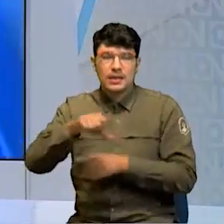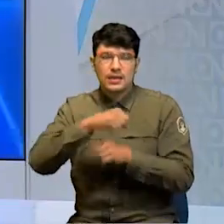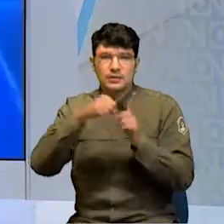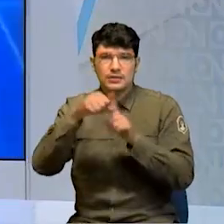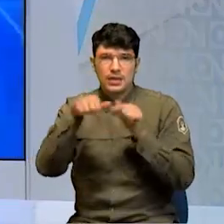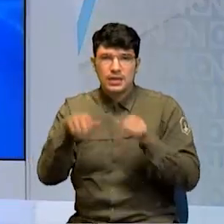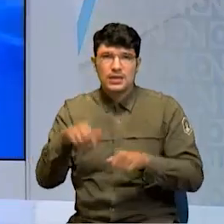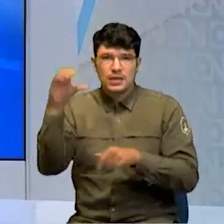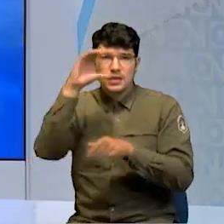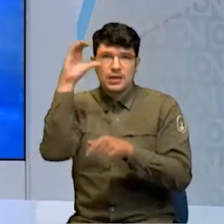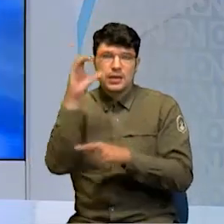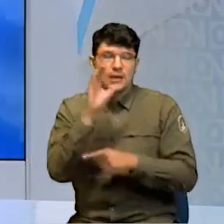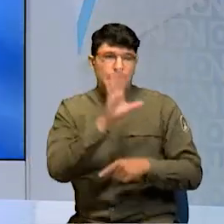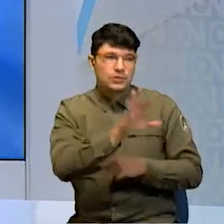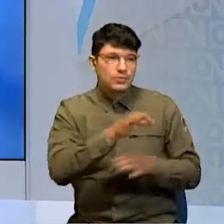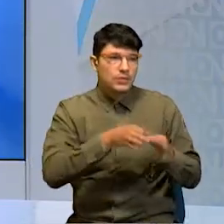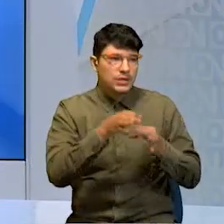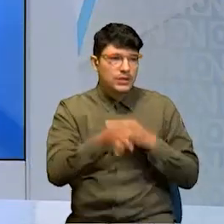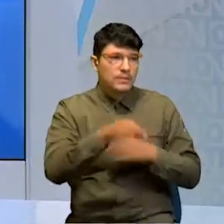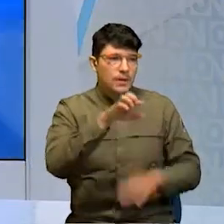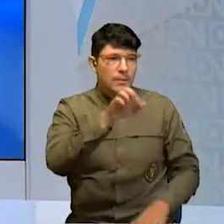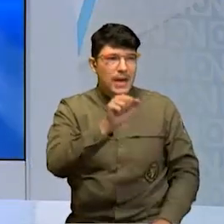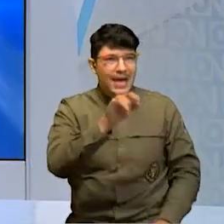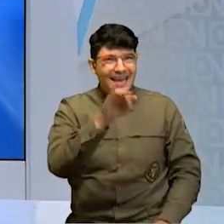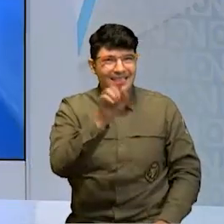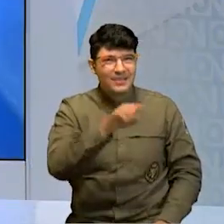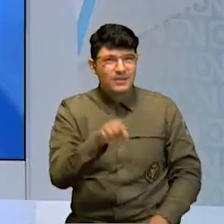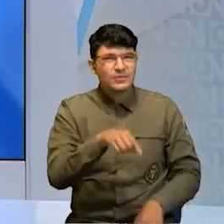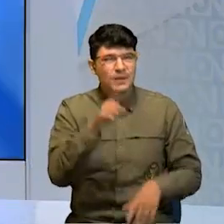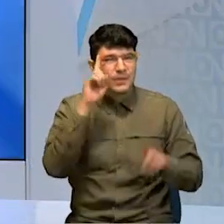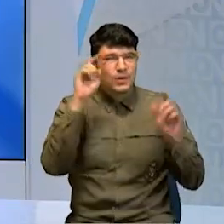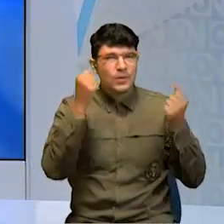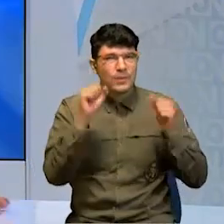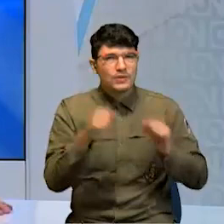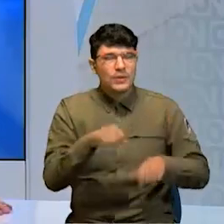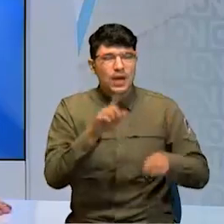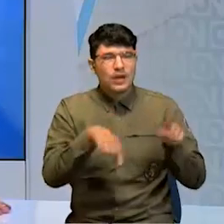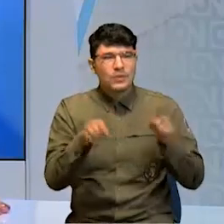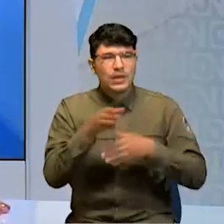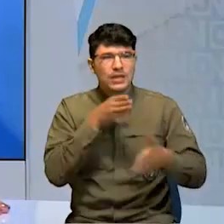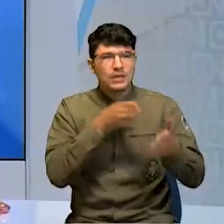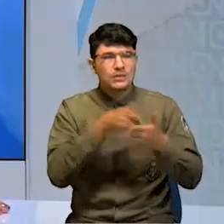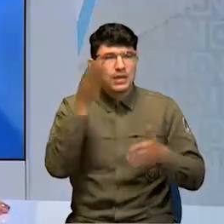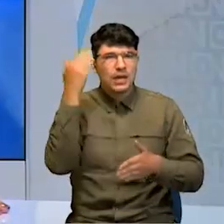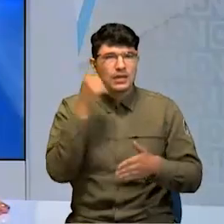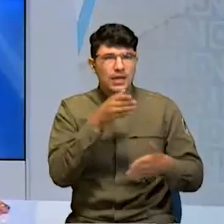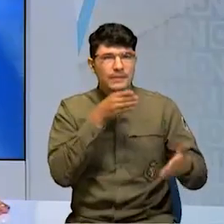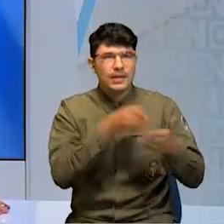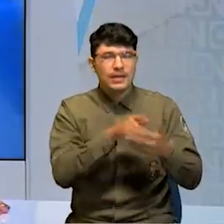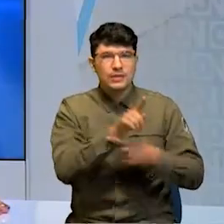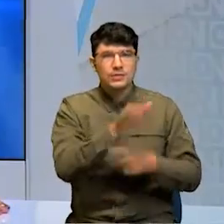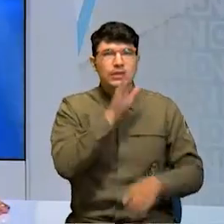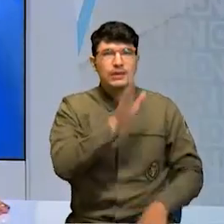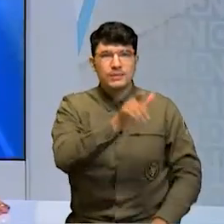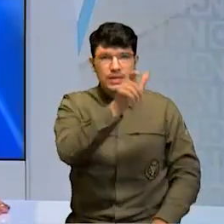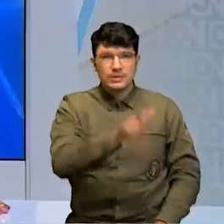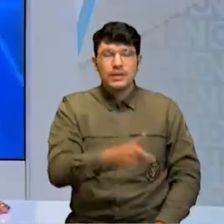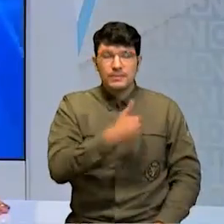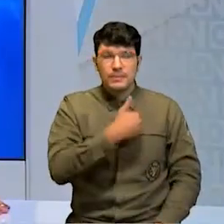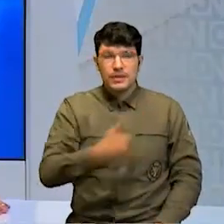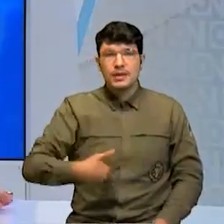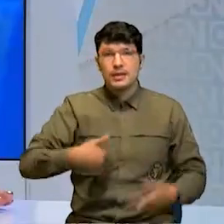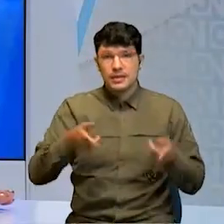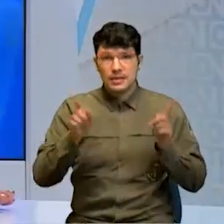En el municipio metropolitano de Los Patios existe preocupación por varias denuncias ya de amenazas contra presidentes de juntas de acción comunal y también